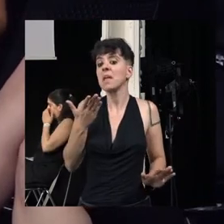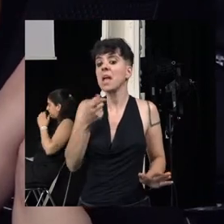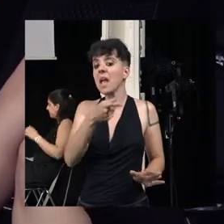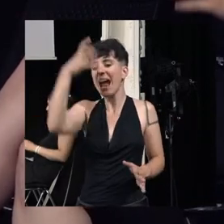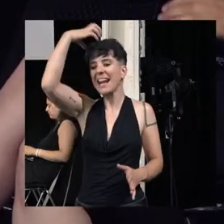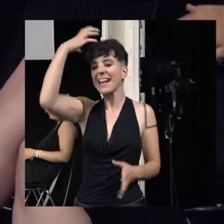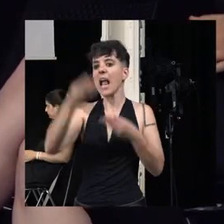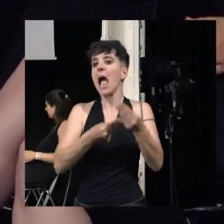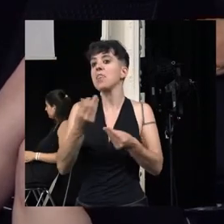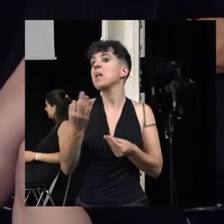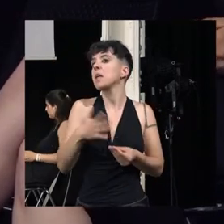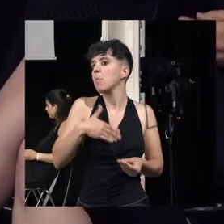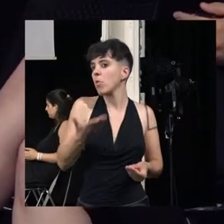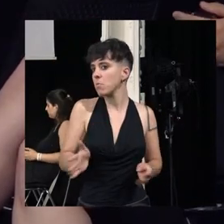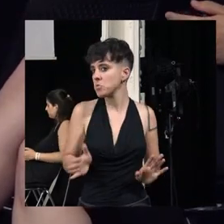rey?